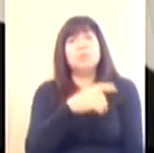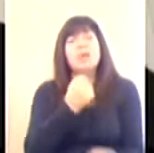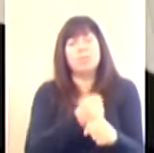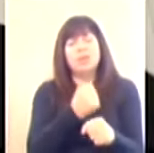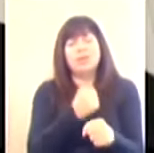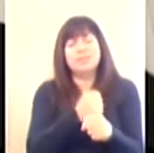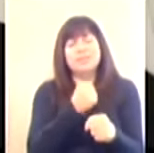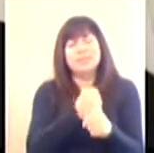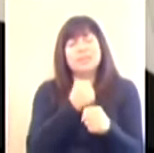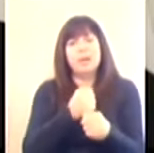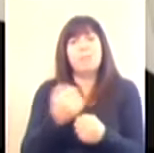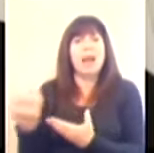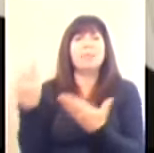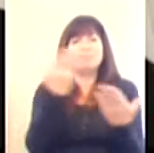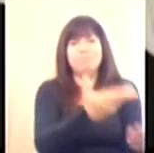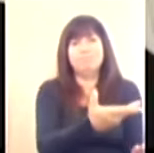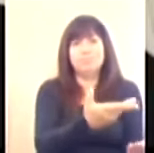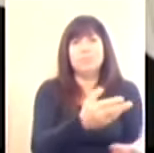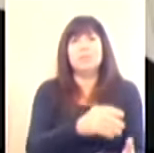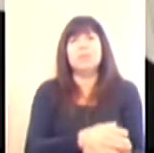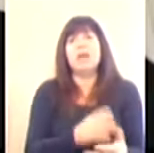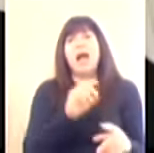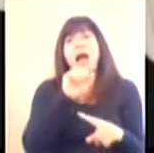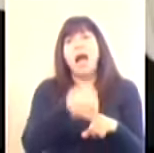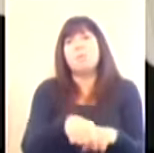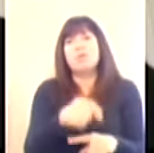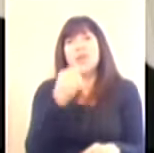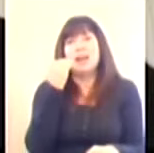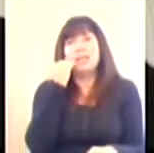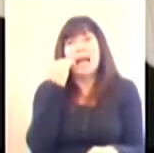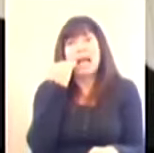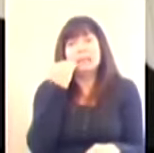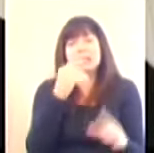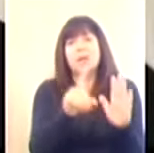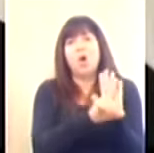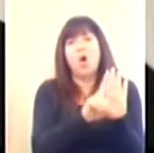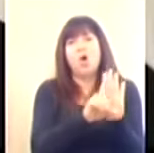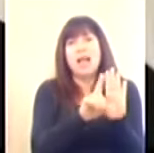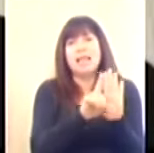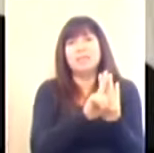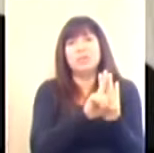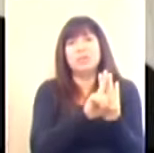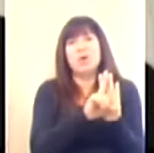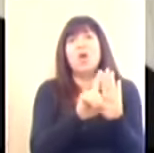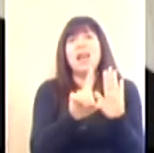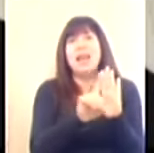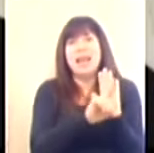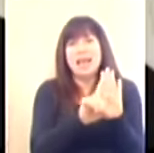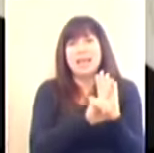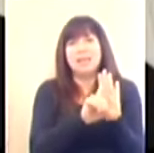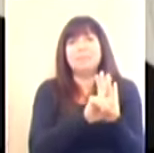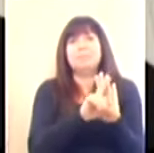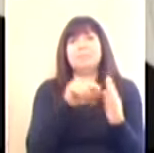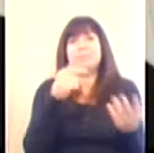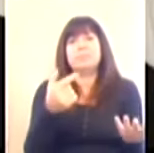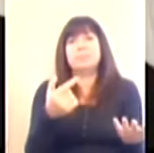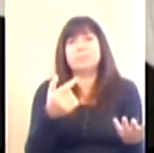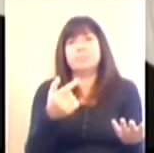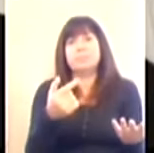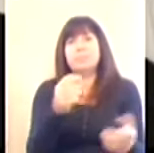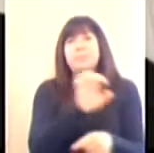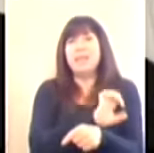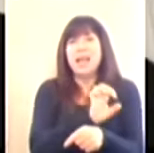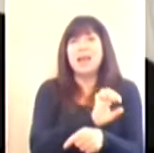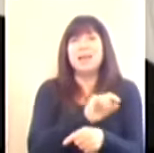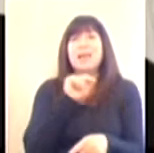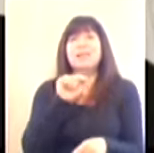eléctrica. Estamos a punto de aprobar en el Congreso la Ley de Eficiencia Energética, que tiene muchos capítulos y trata muchos temas, pero entre